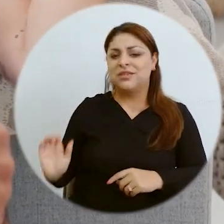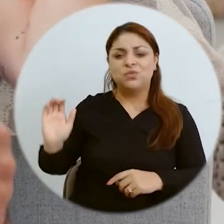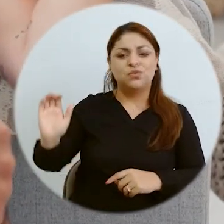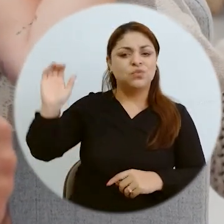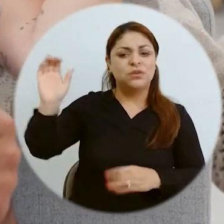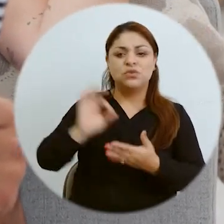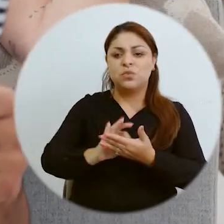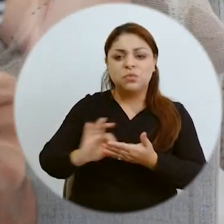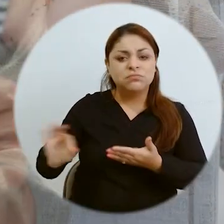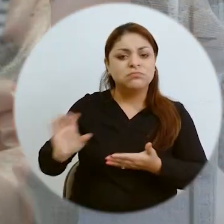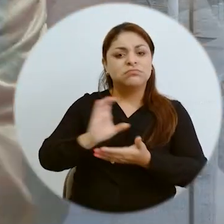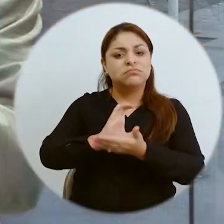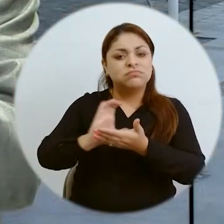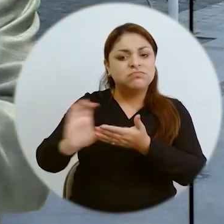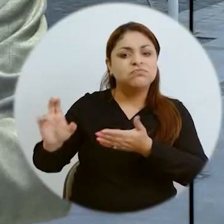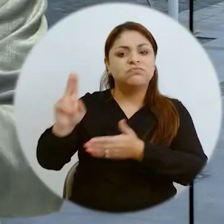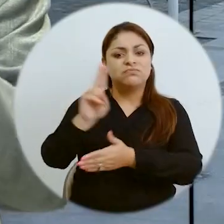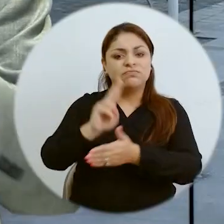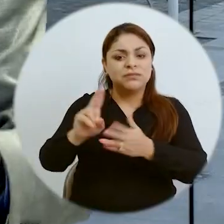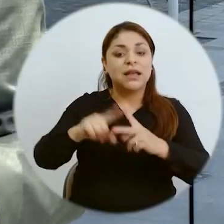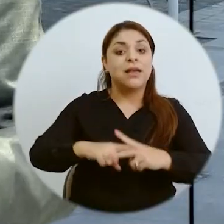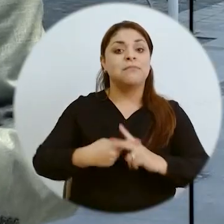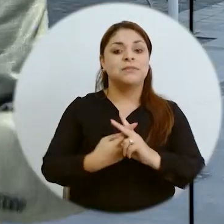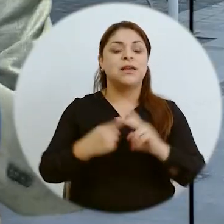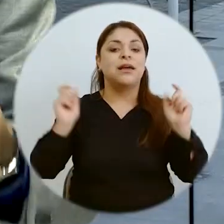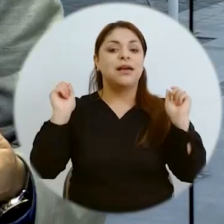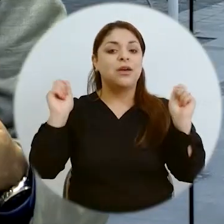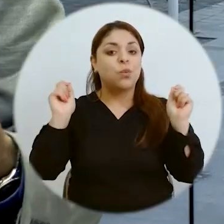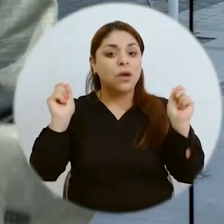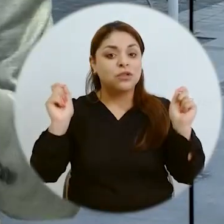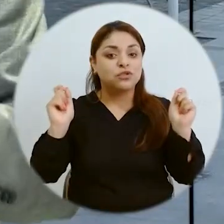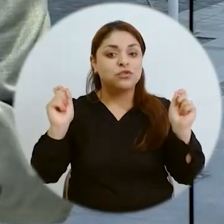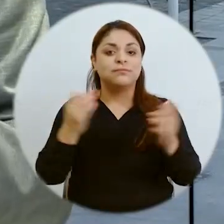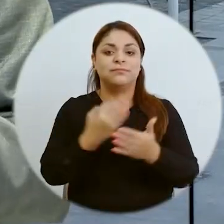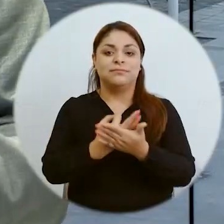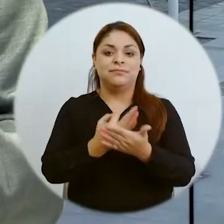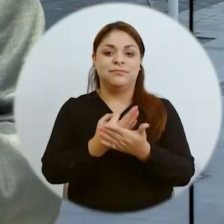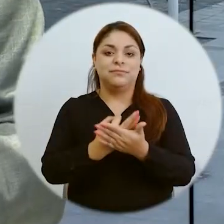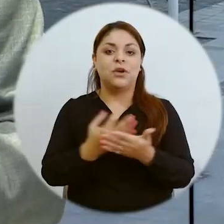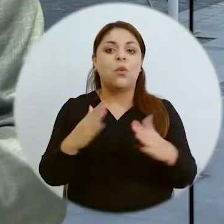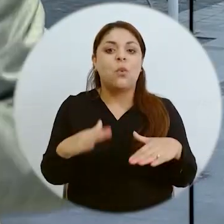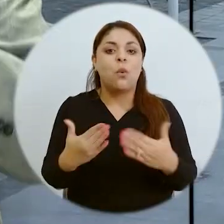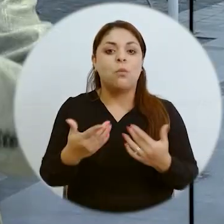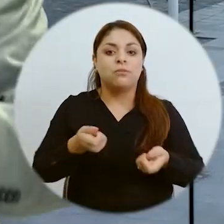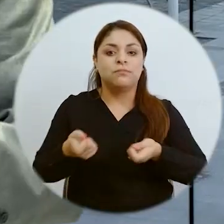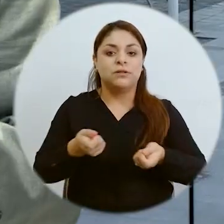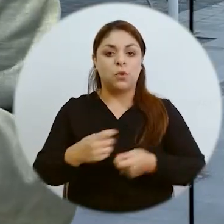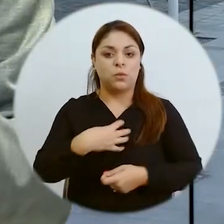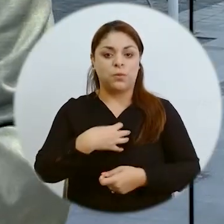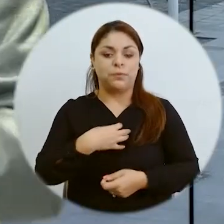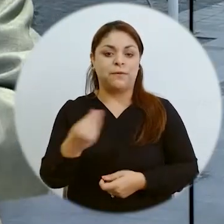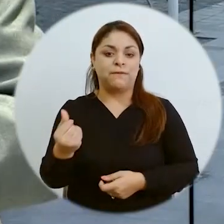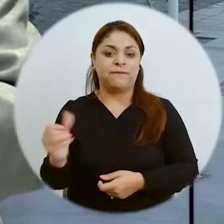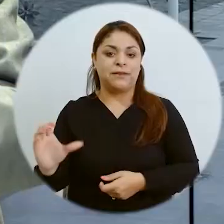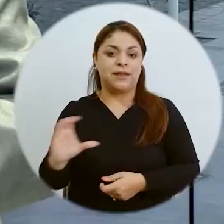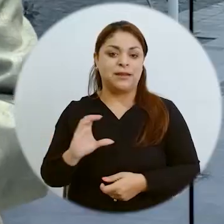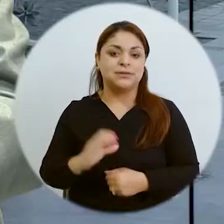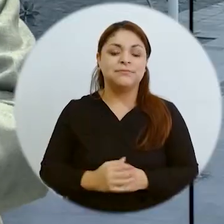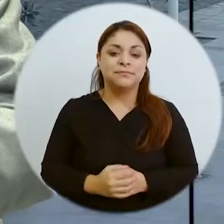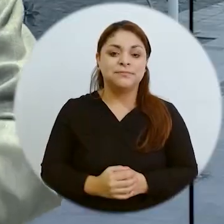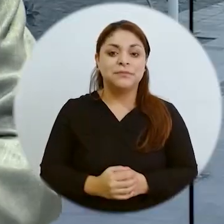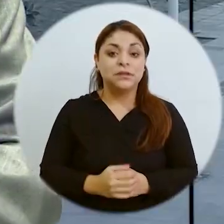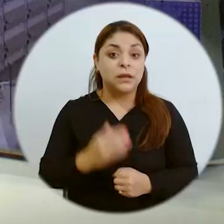es desde edades pequeñas, desde escuelas, colegios, universidades, empezar con esa educación financiera de cómo vamos a